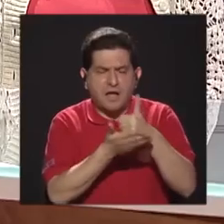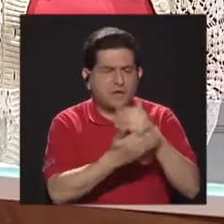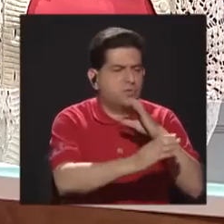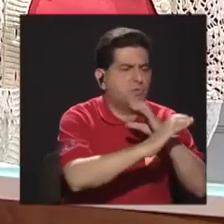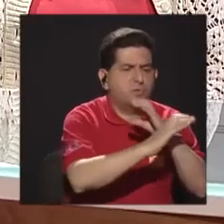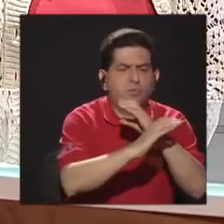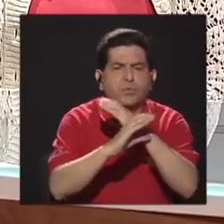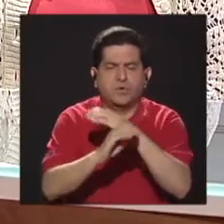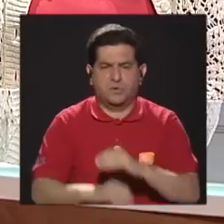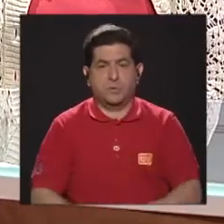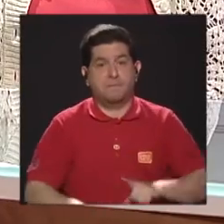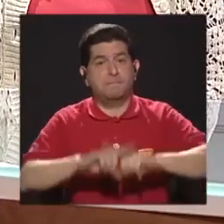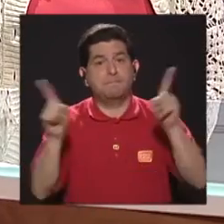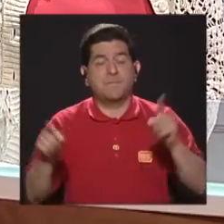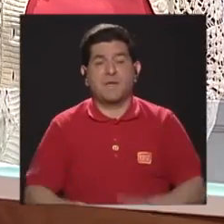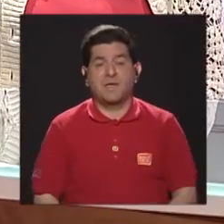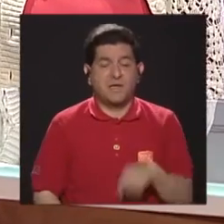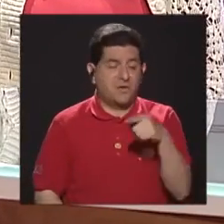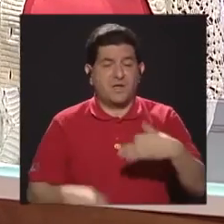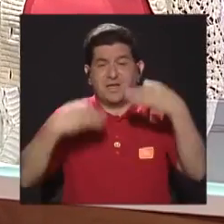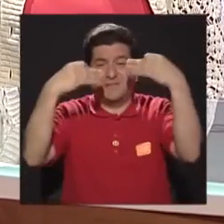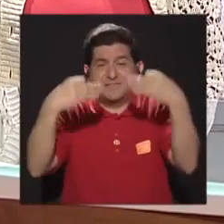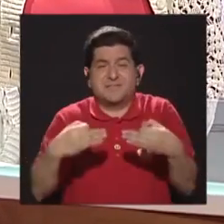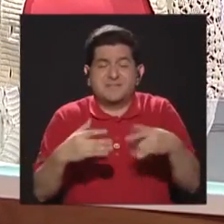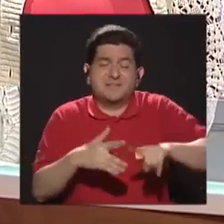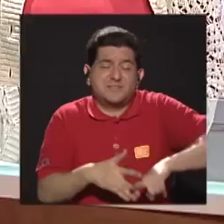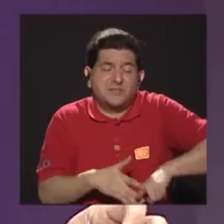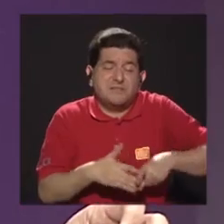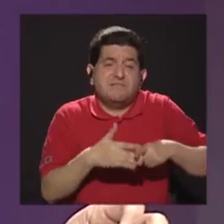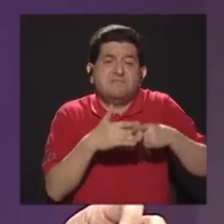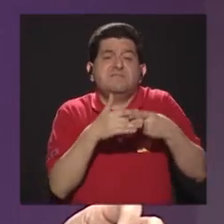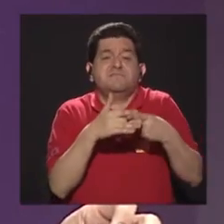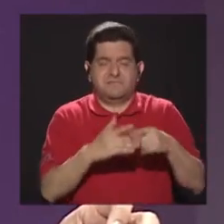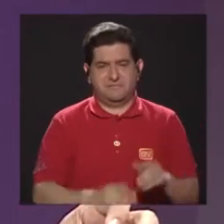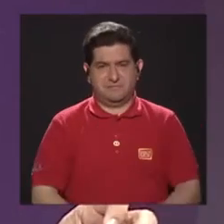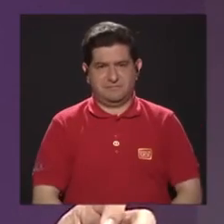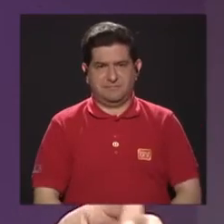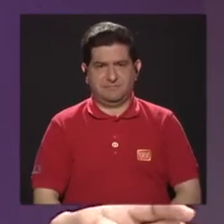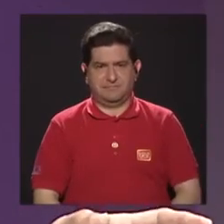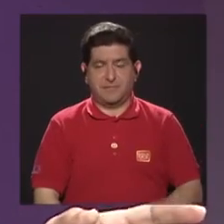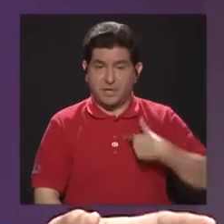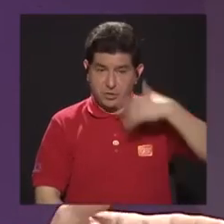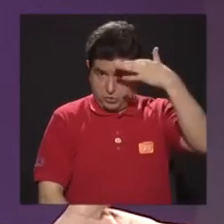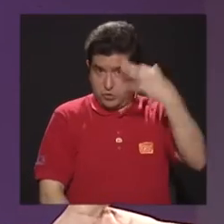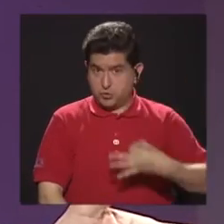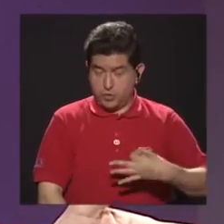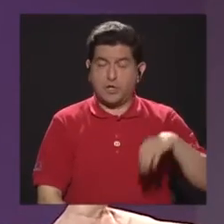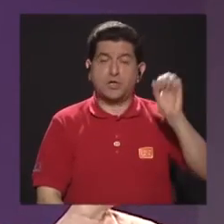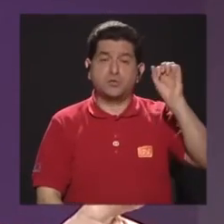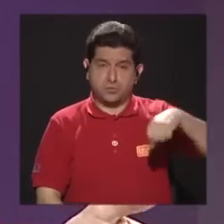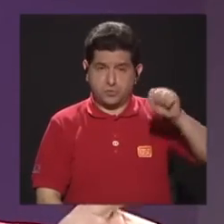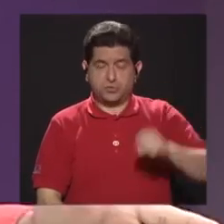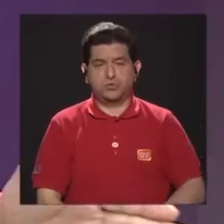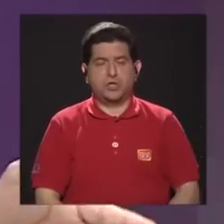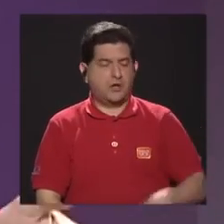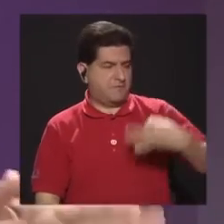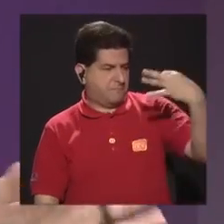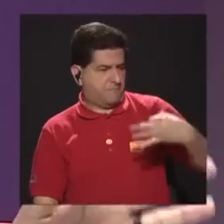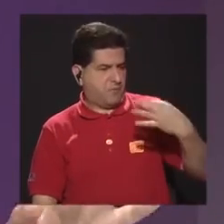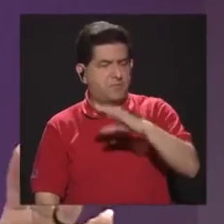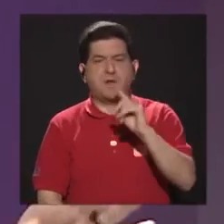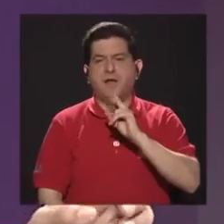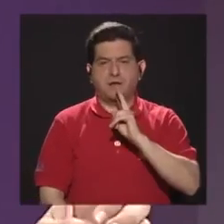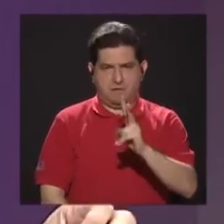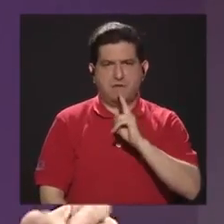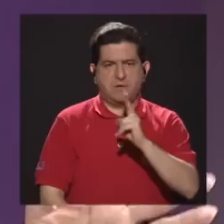CUIDO, etcétera, pero son medidas que apenas estamos iniciando. Lo que creo es que sí, entre lo formal y lo real